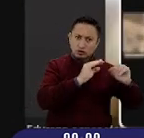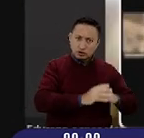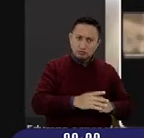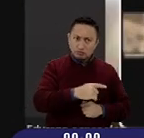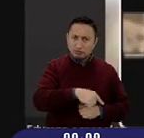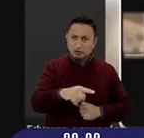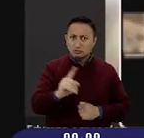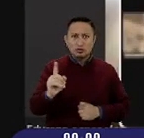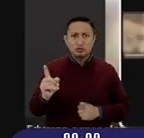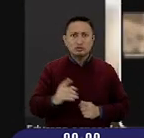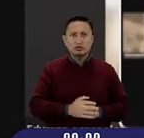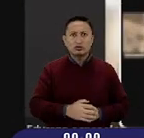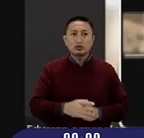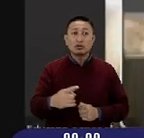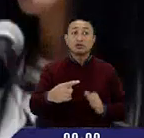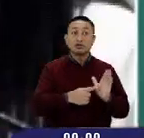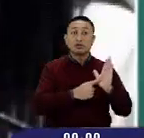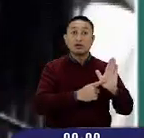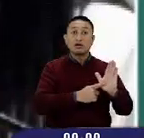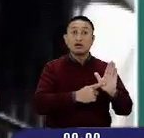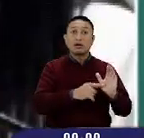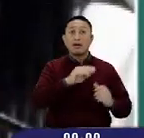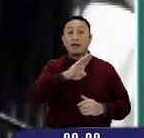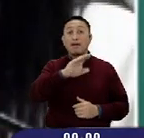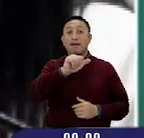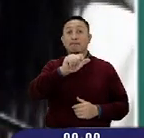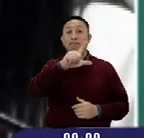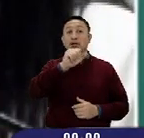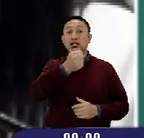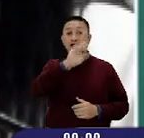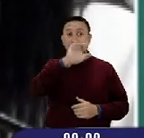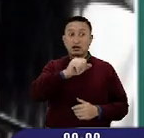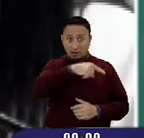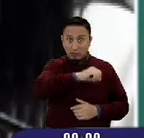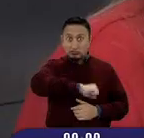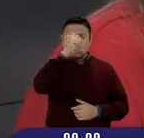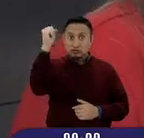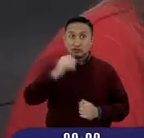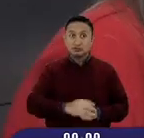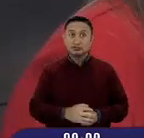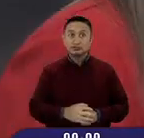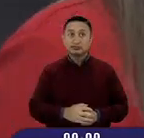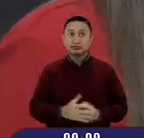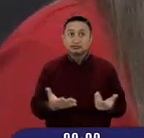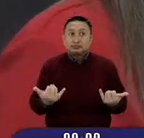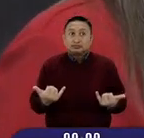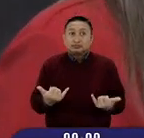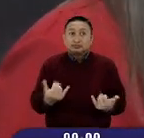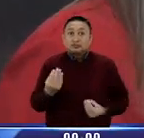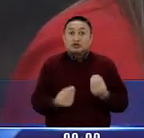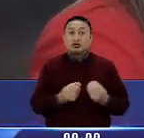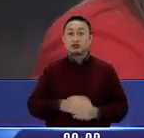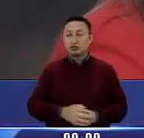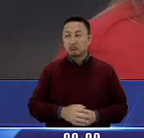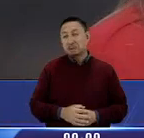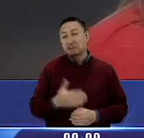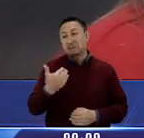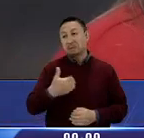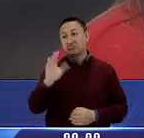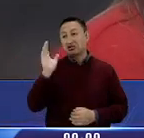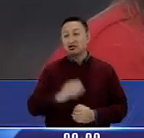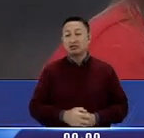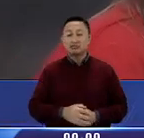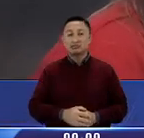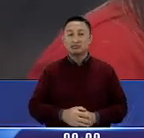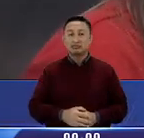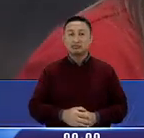desconoce esto y menciona a Jorge Ballesteros como virtual ganador. Entonces, ahora pueden hacer lo que les da la gana y dejemos después de que